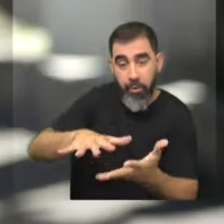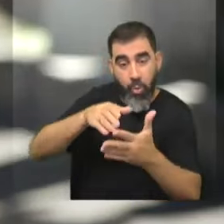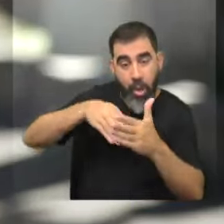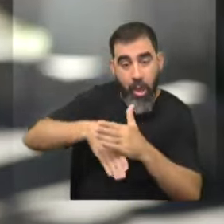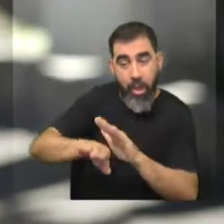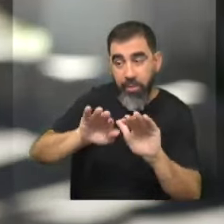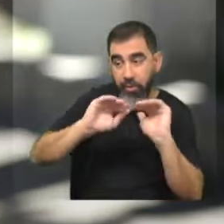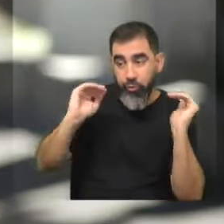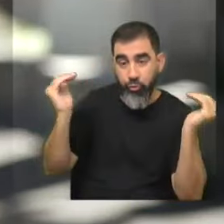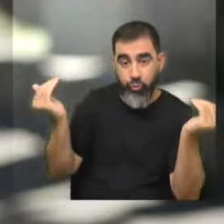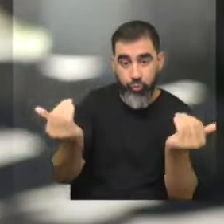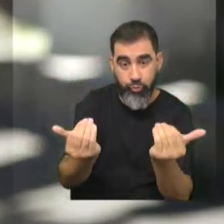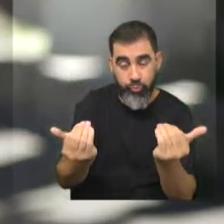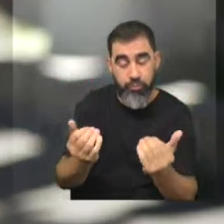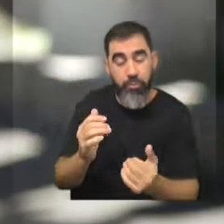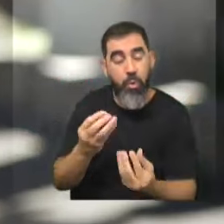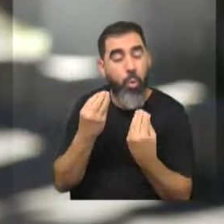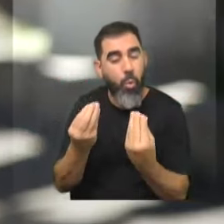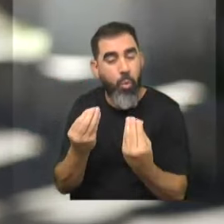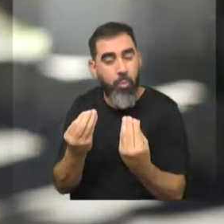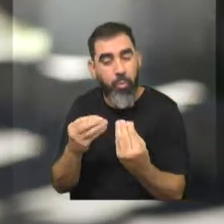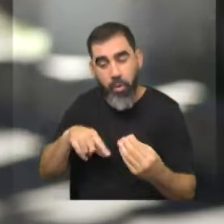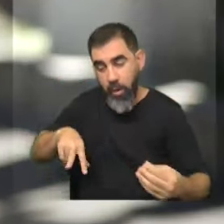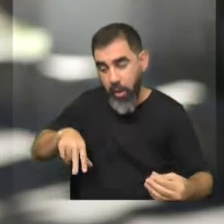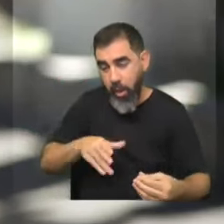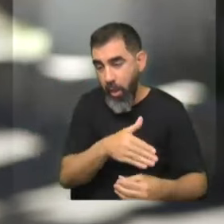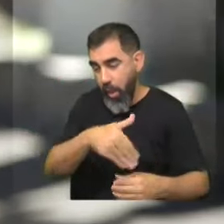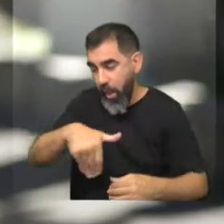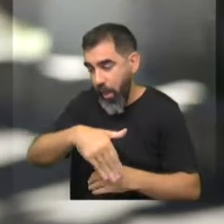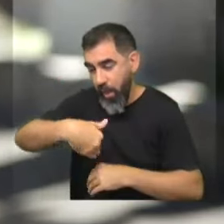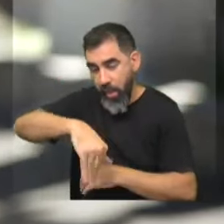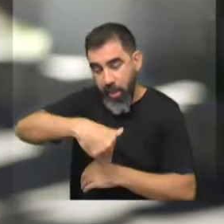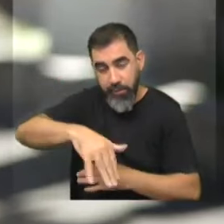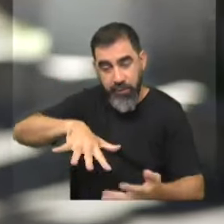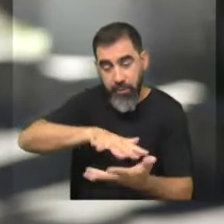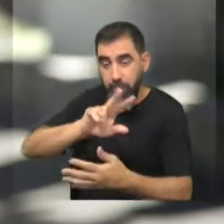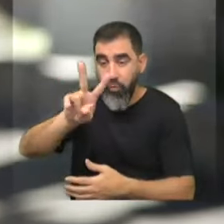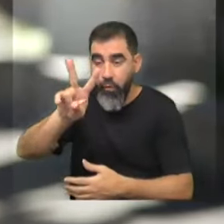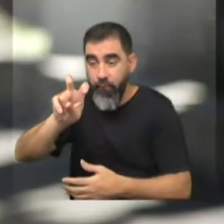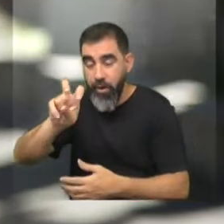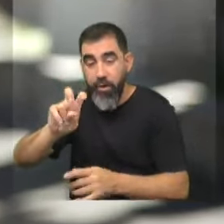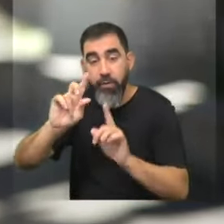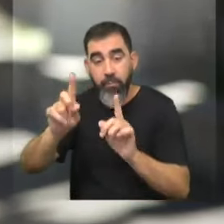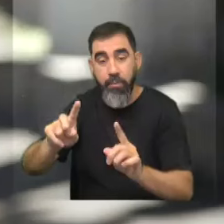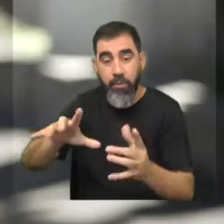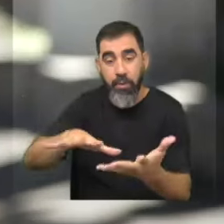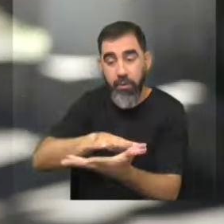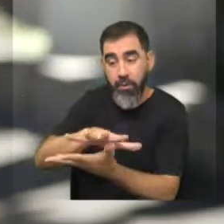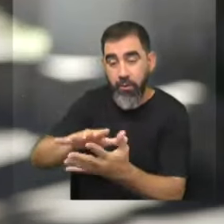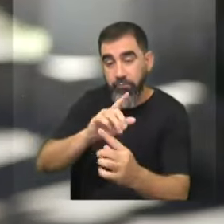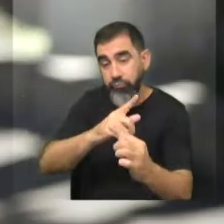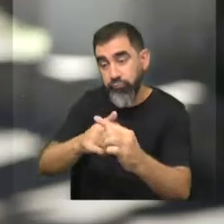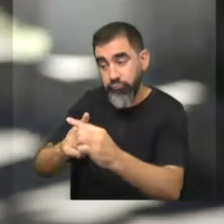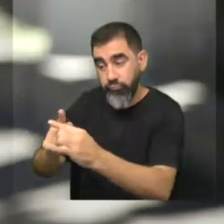de este recinto. Pensar qué nos dicen las caminerías, la disposición de los espacios verdes, la disposición de las tumbas, y